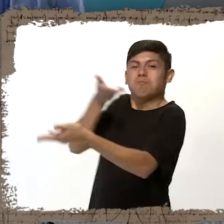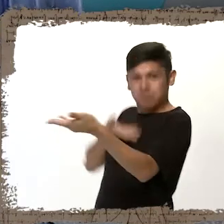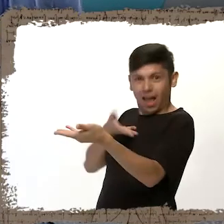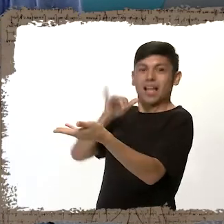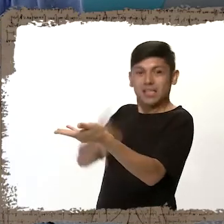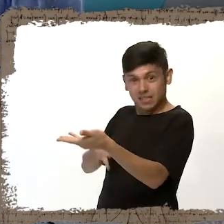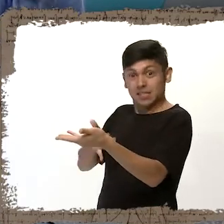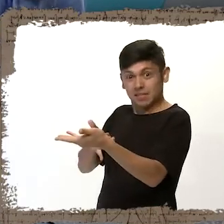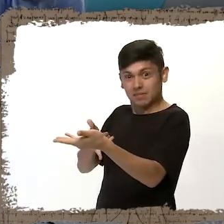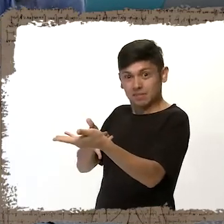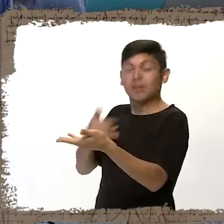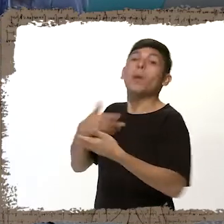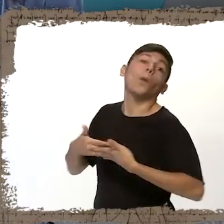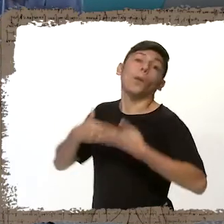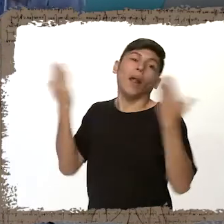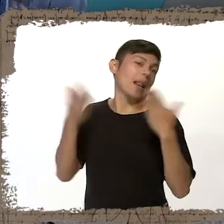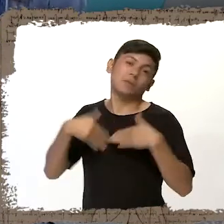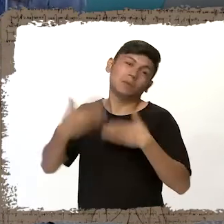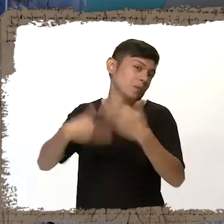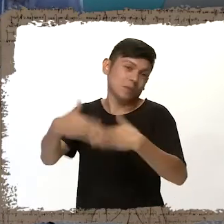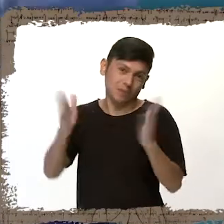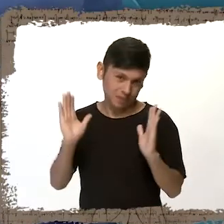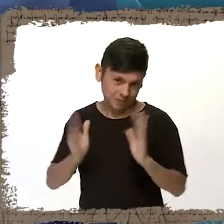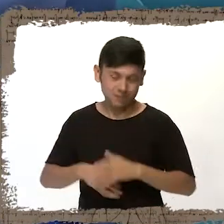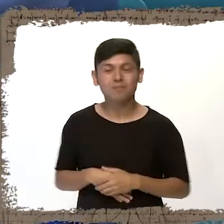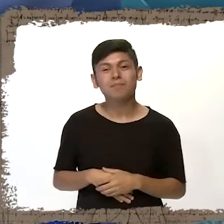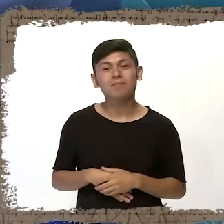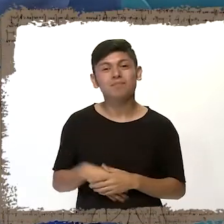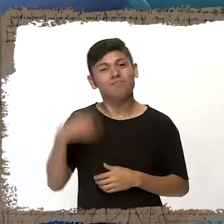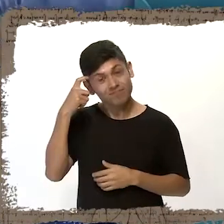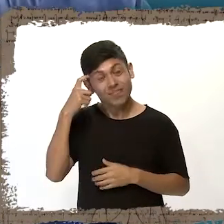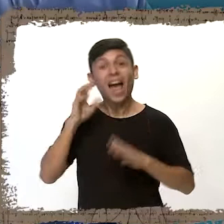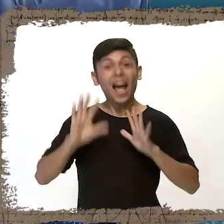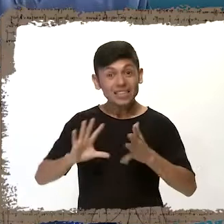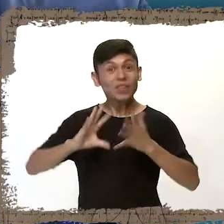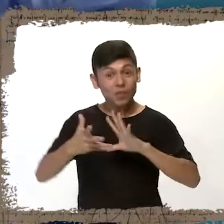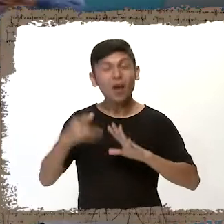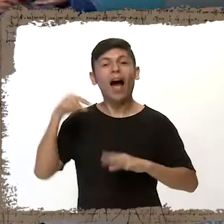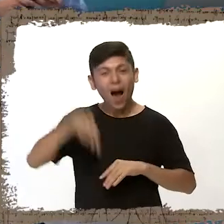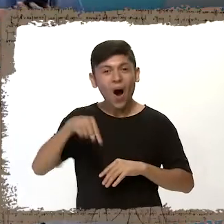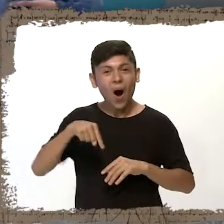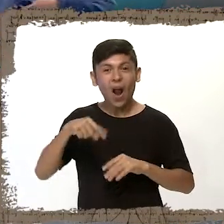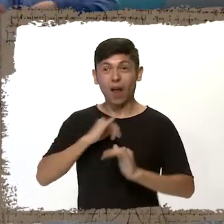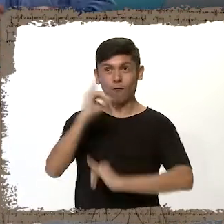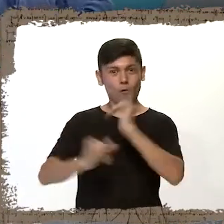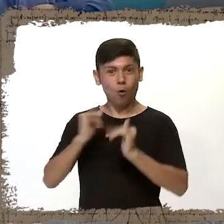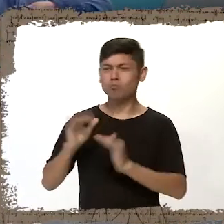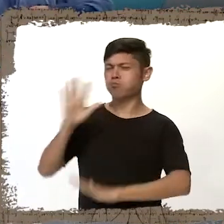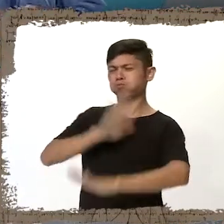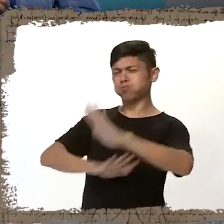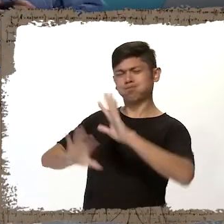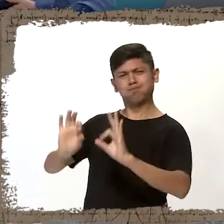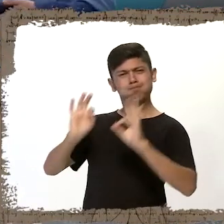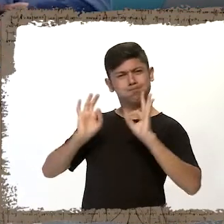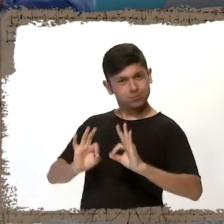plato de ravioles y Camila su celular y todos felices por siempre. Así que ahora vamos a ver en el super informe